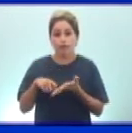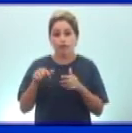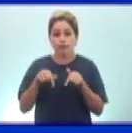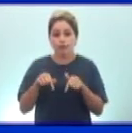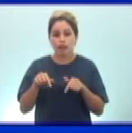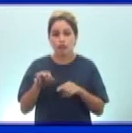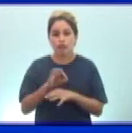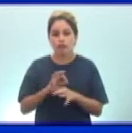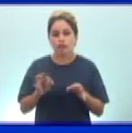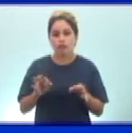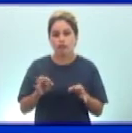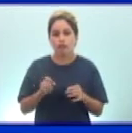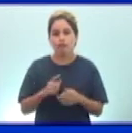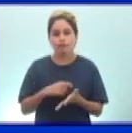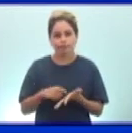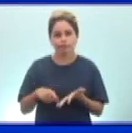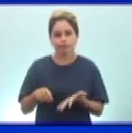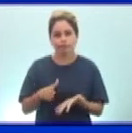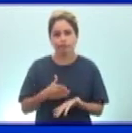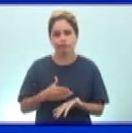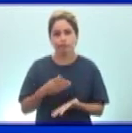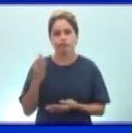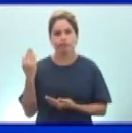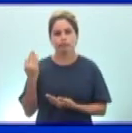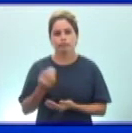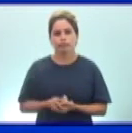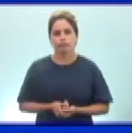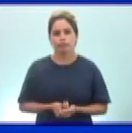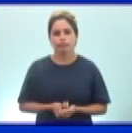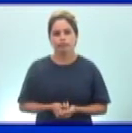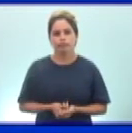un tiempo para que lo puedan copiar en sus cuadernos.